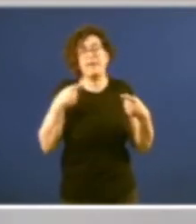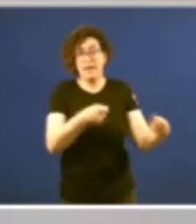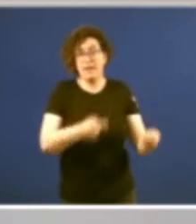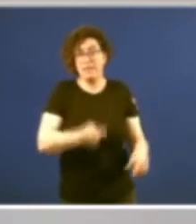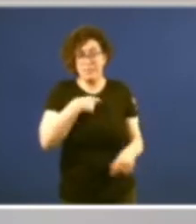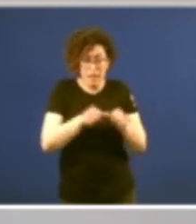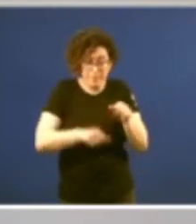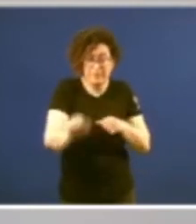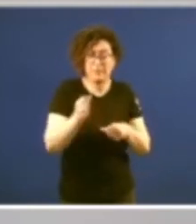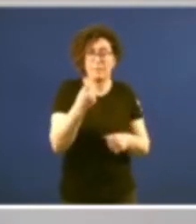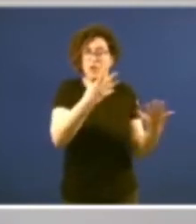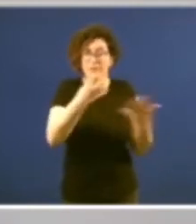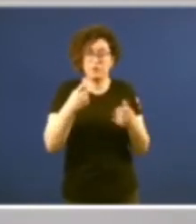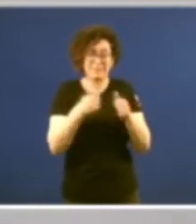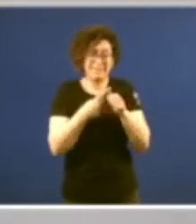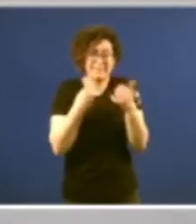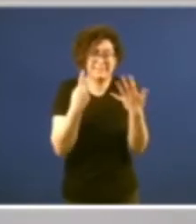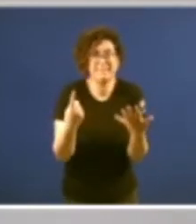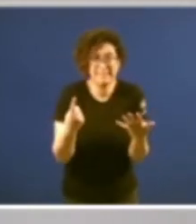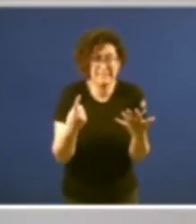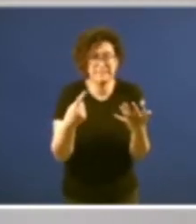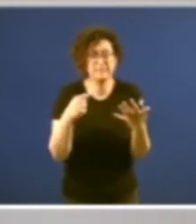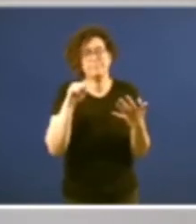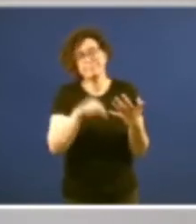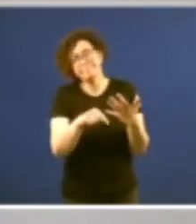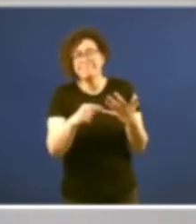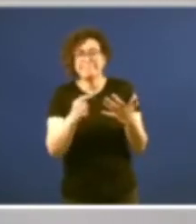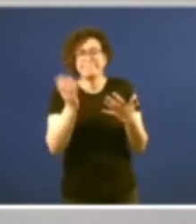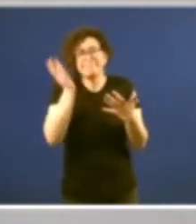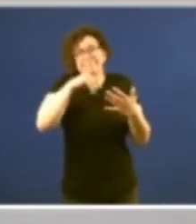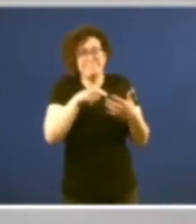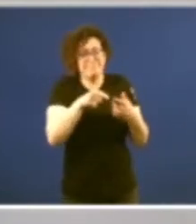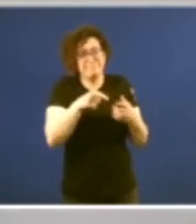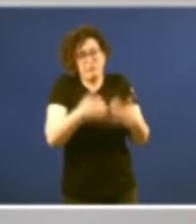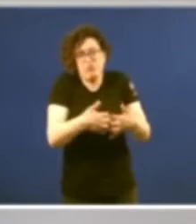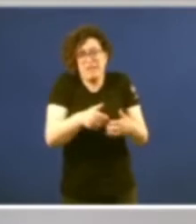partir de 1936 yugulan la efectividad de ese